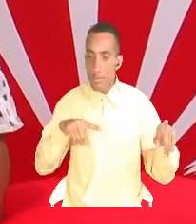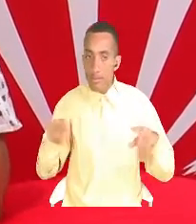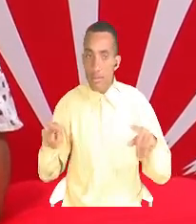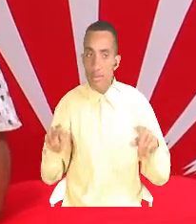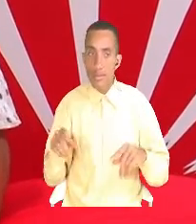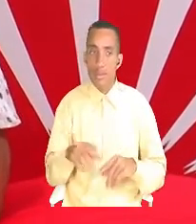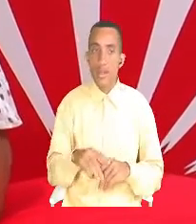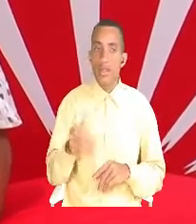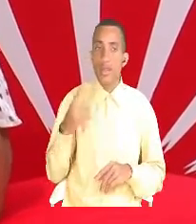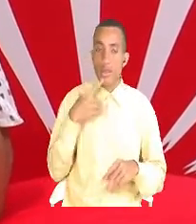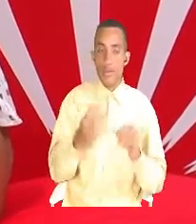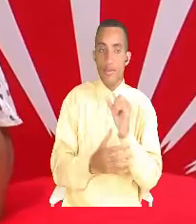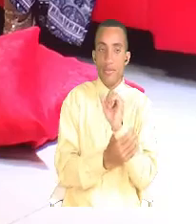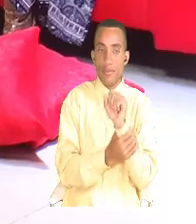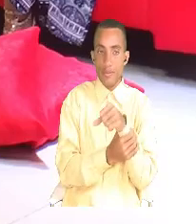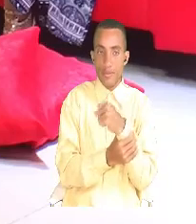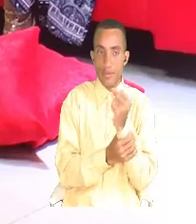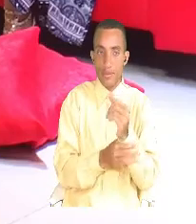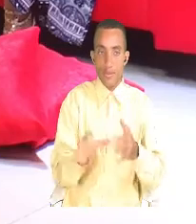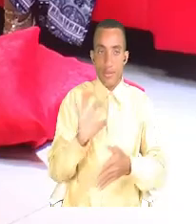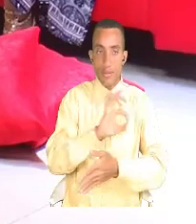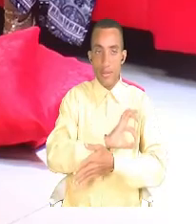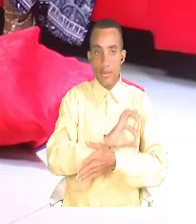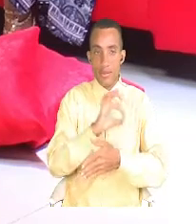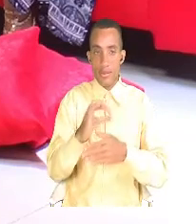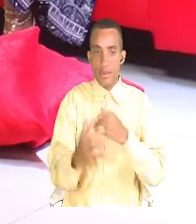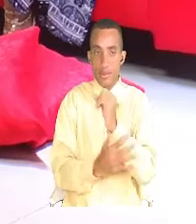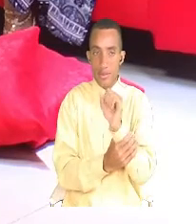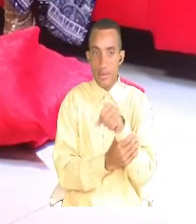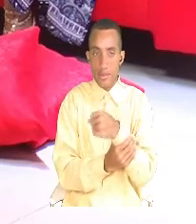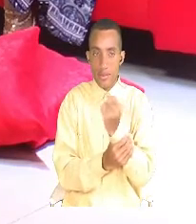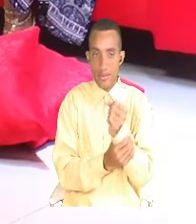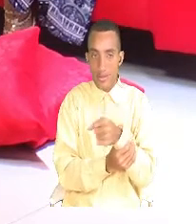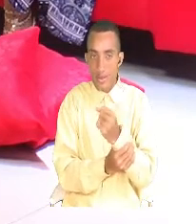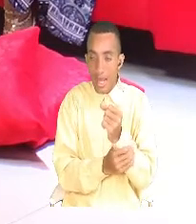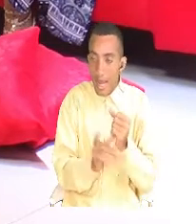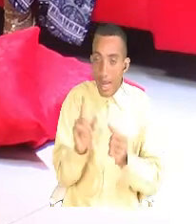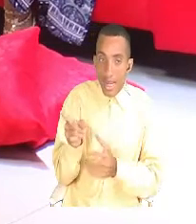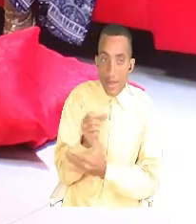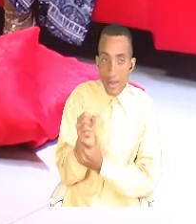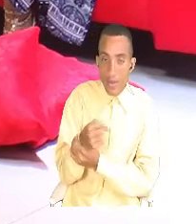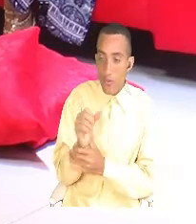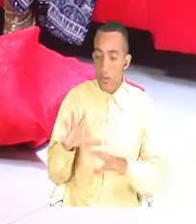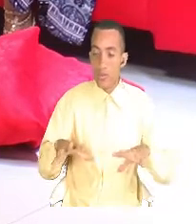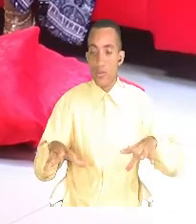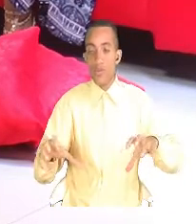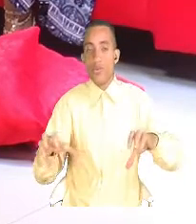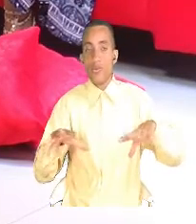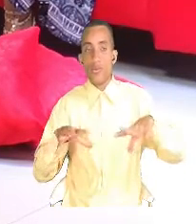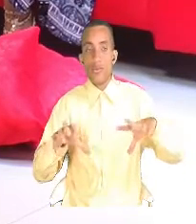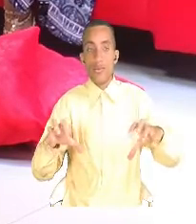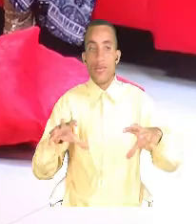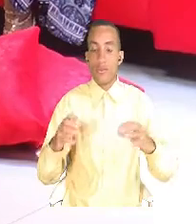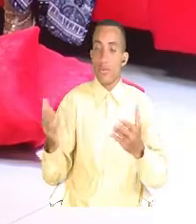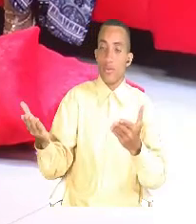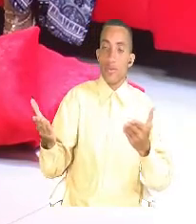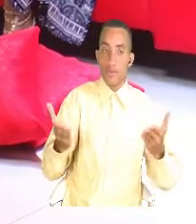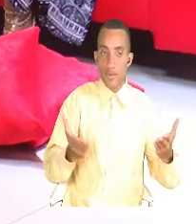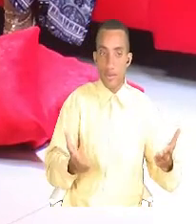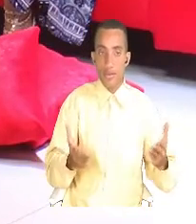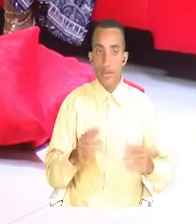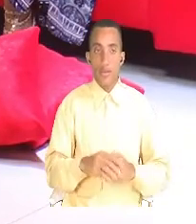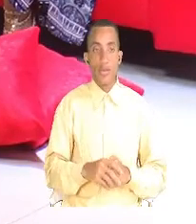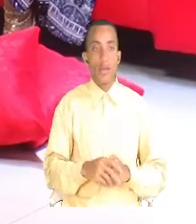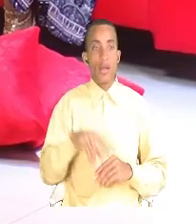fisioterapeuta. Ella es Sandra Rivera, por supuesto, a quien saludamos aquí en nuestro programa y le damos la bienvenida a Barranca Bermeja, porque aquí en